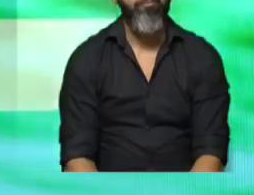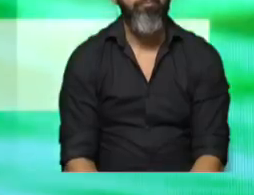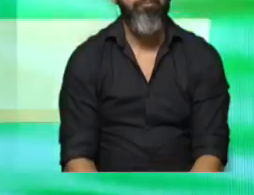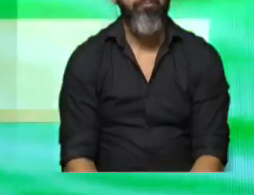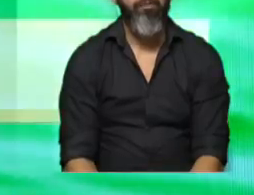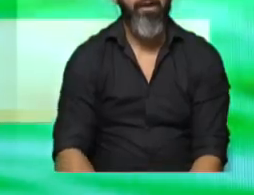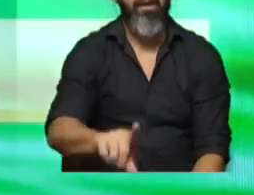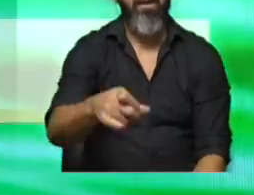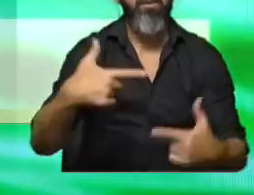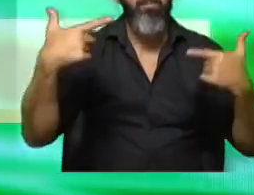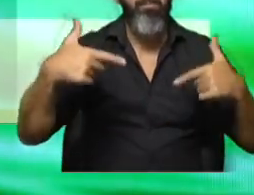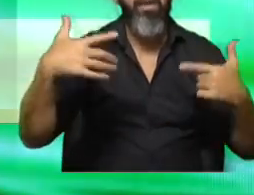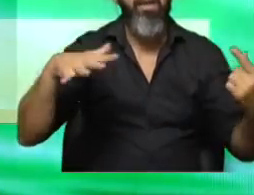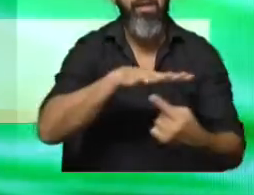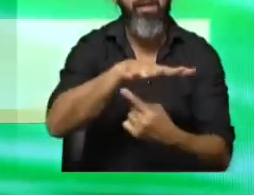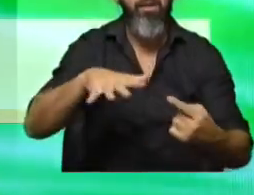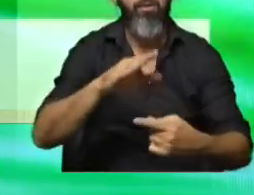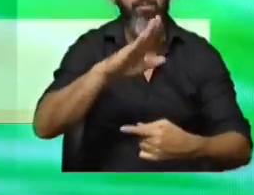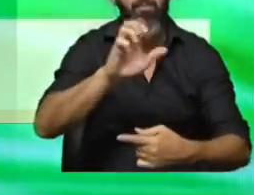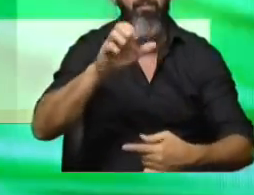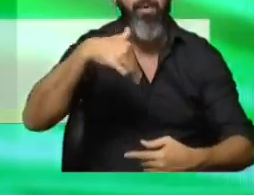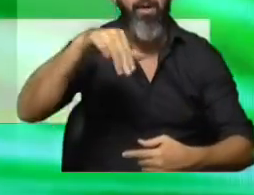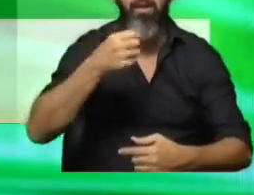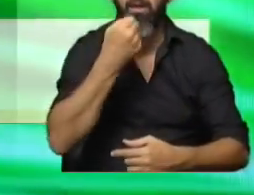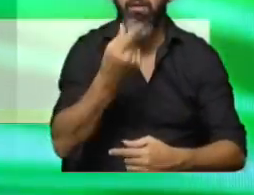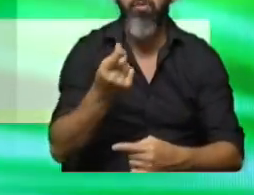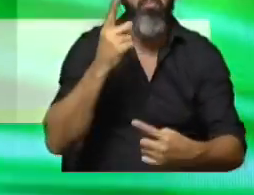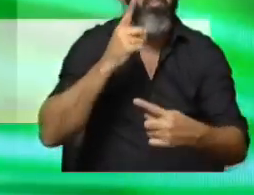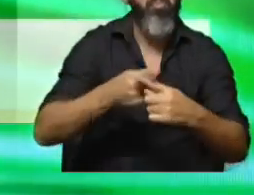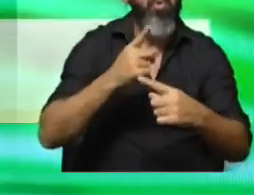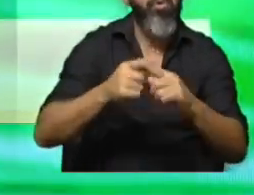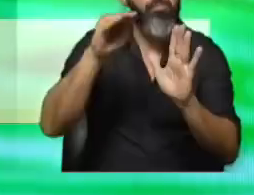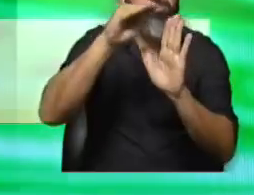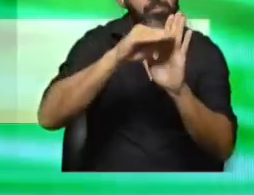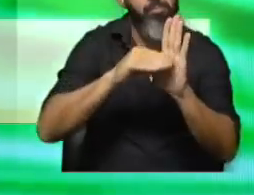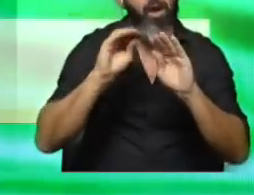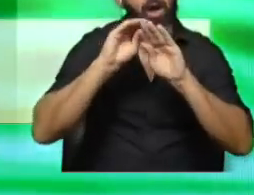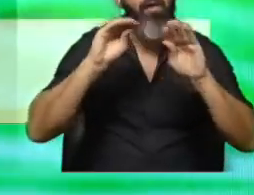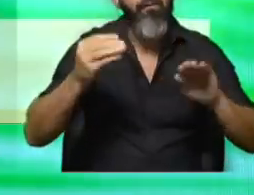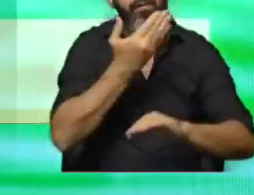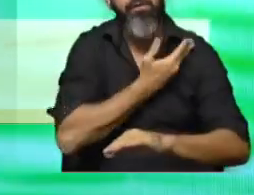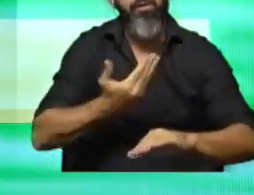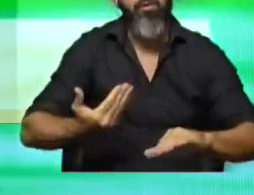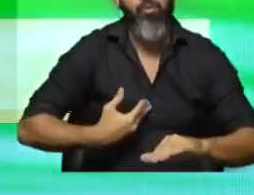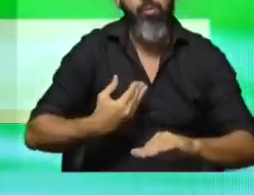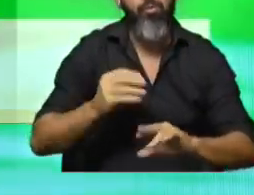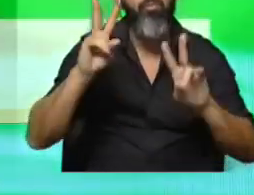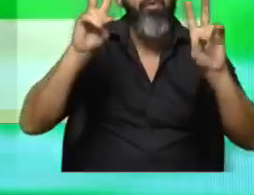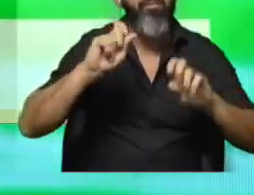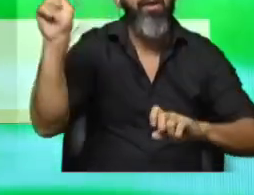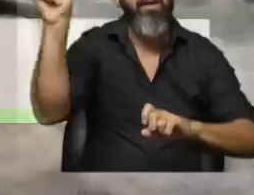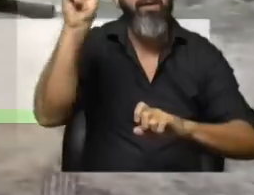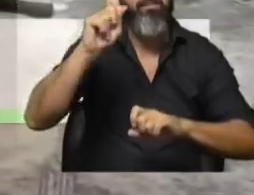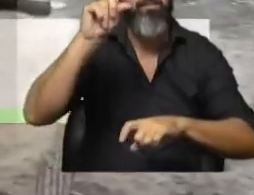el exministro de ambiente Adrián Peña valoró positivamente las medidas anunciadas por el poder ejecutivo en el marco de la